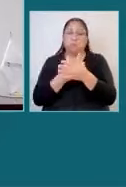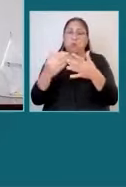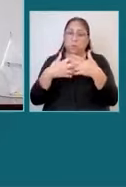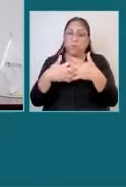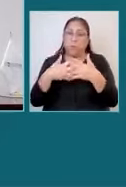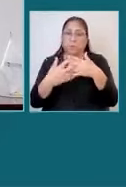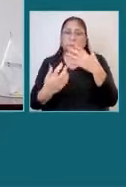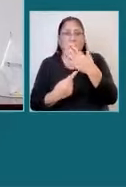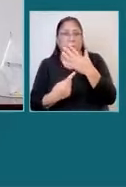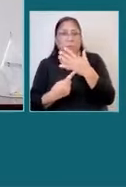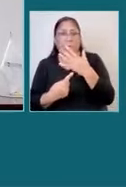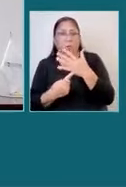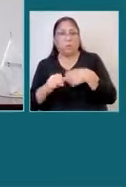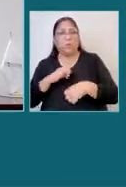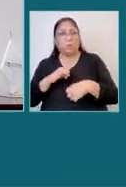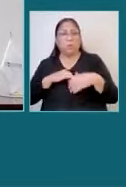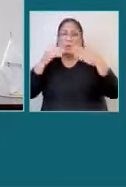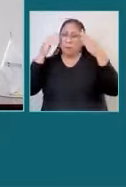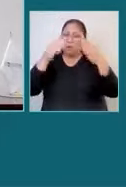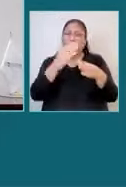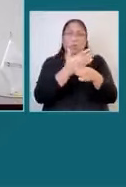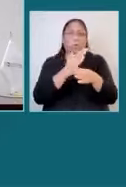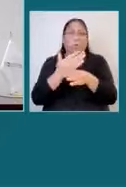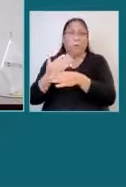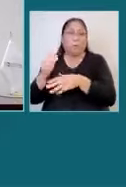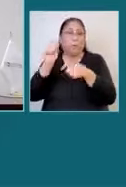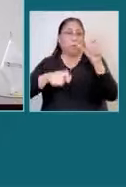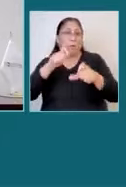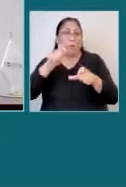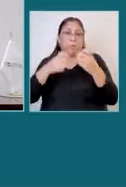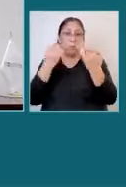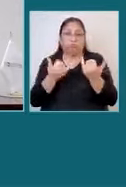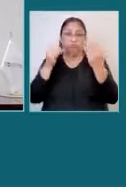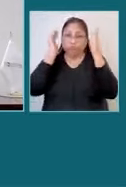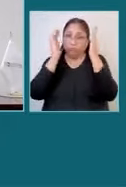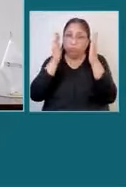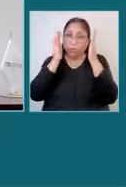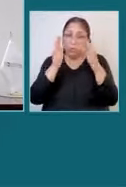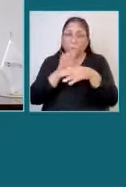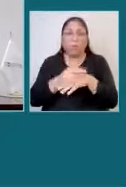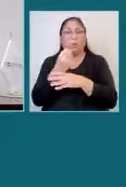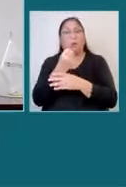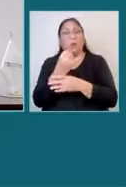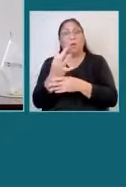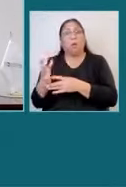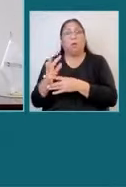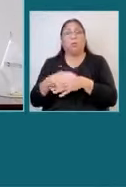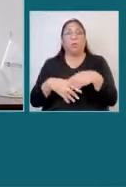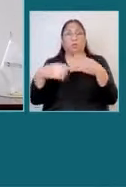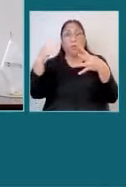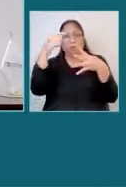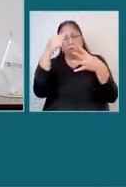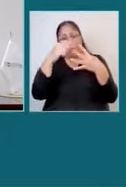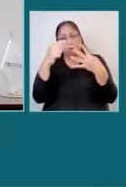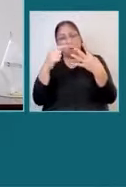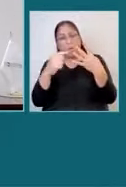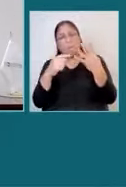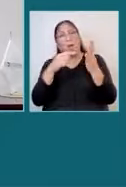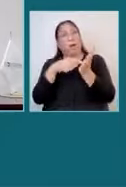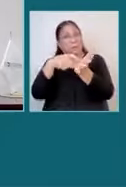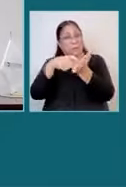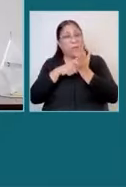gustaría centrarme y compartir con las personas que hoy nos están escuchando algunos de los criterios, los